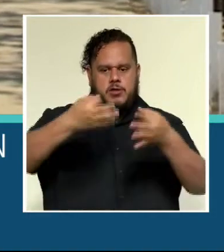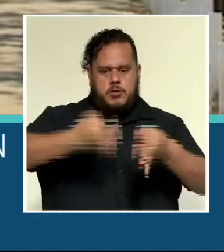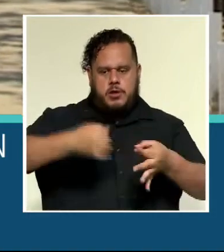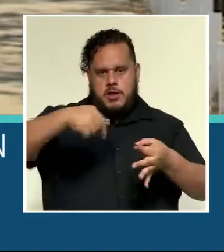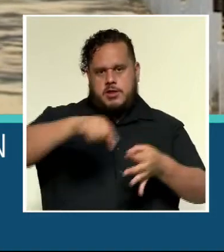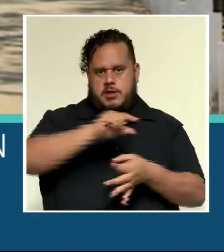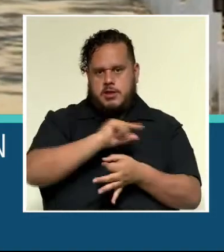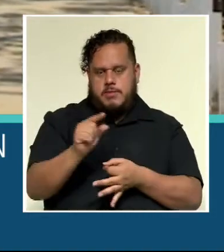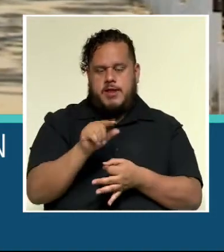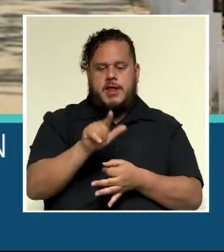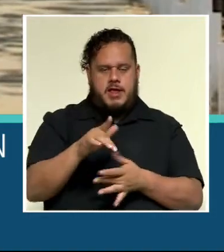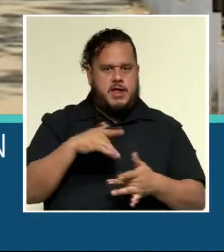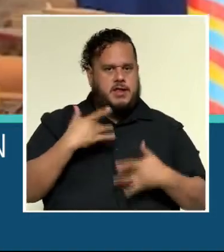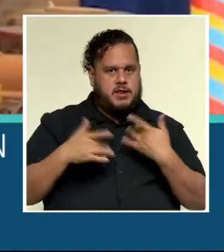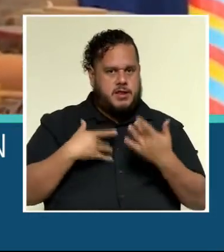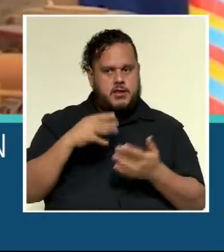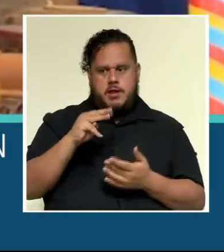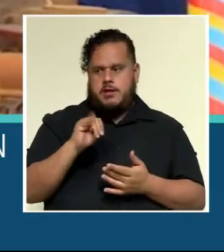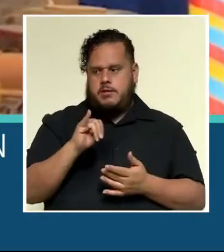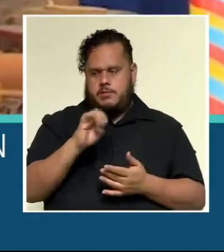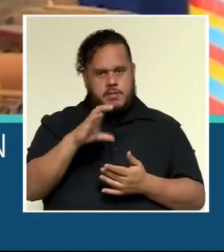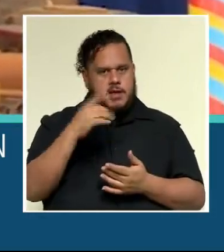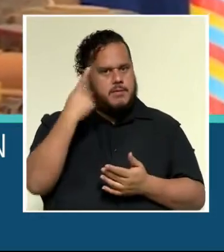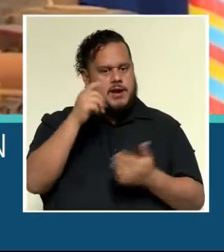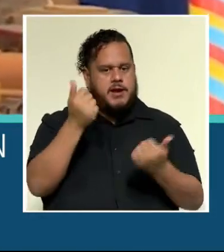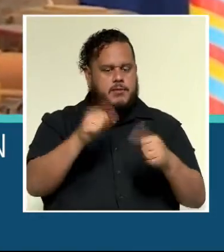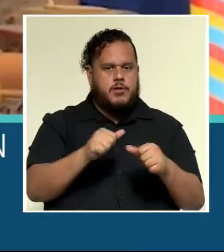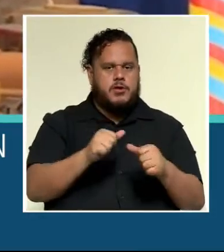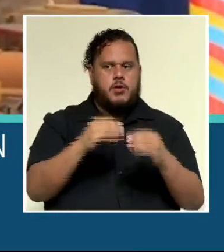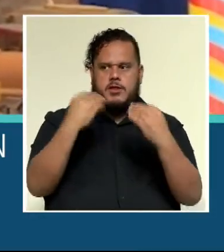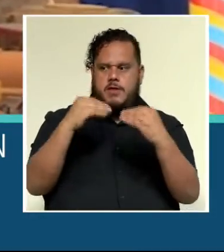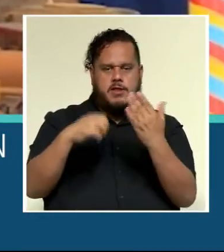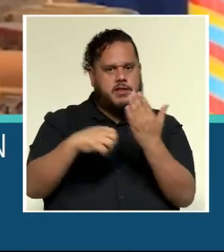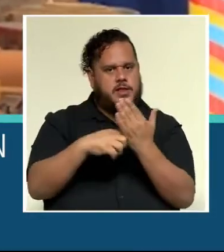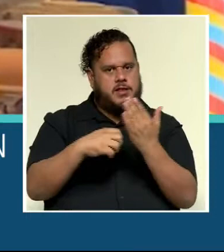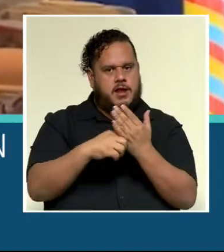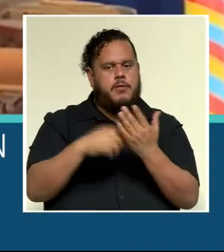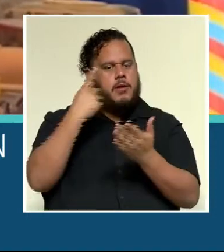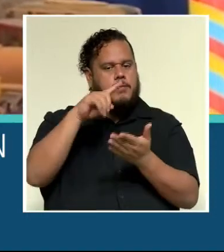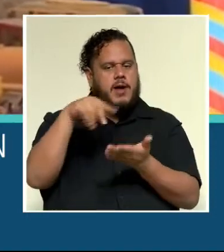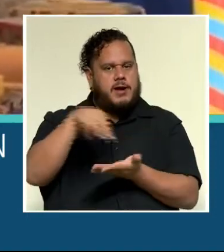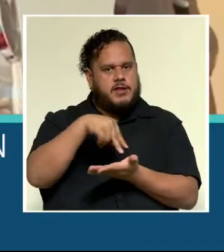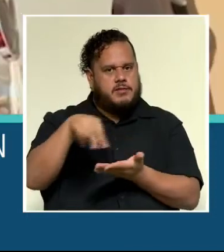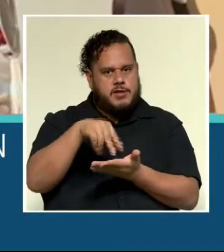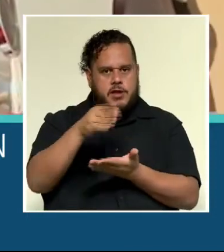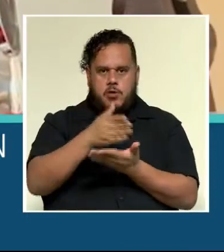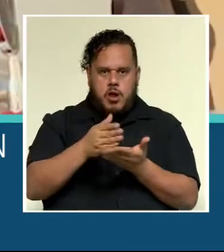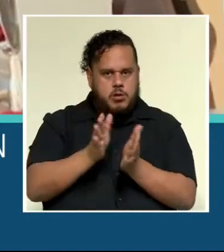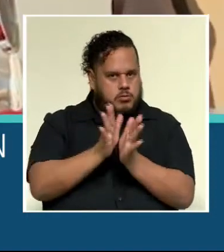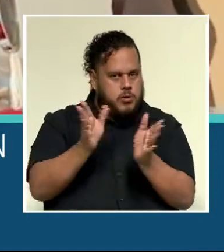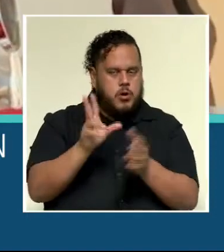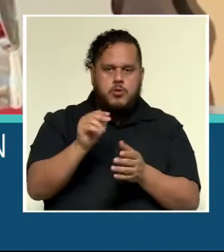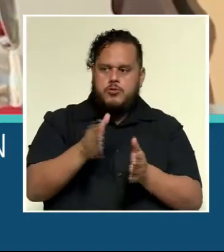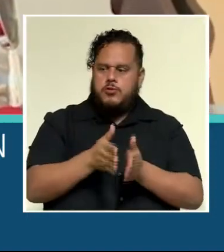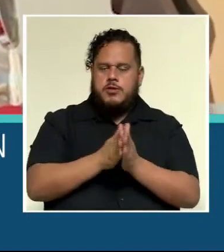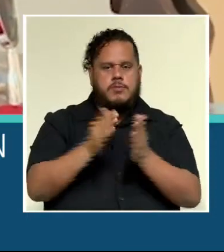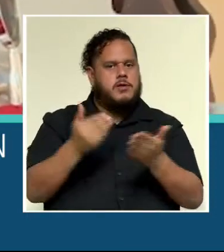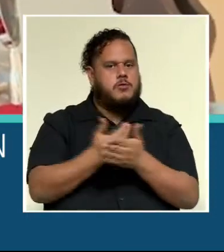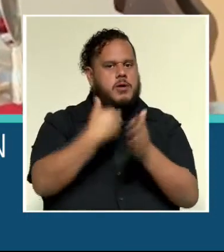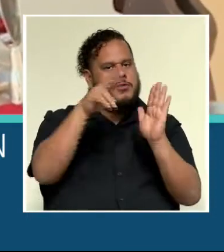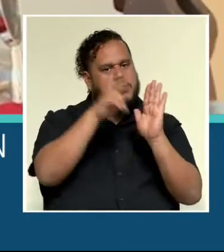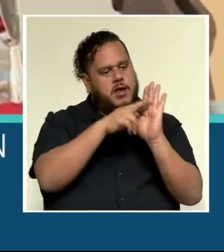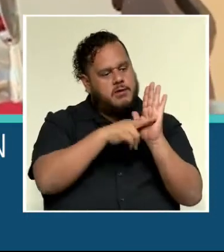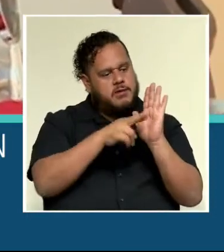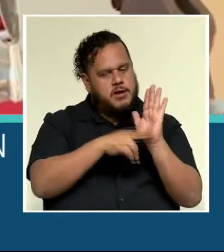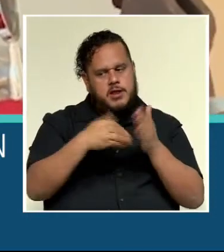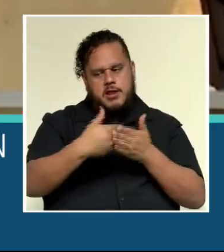En este sentido, el MEIC aclaró que para la aprobación de venta de entradas para espectáculos públicos no se solicitan nuevos requisitos y